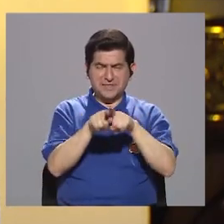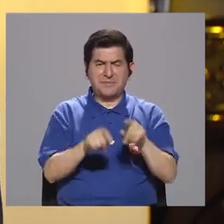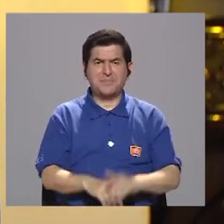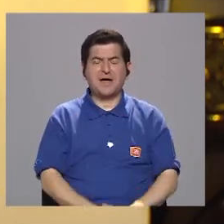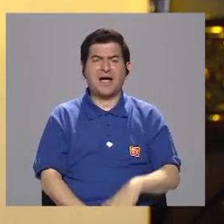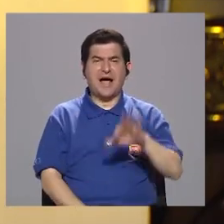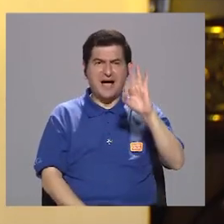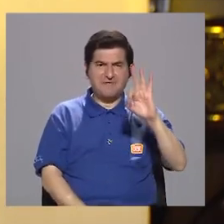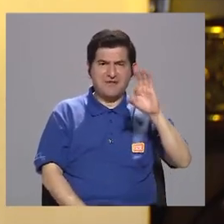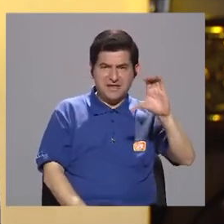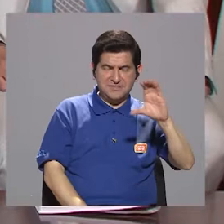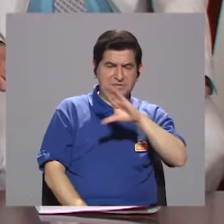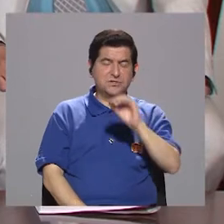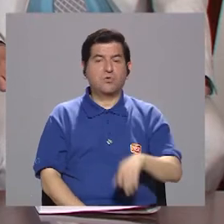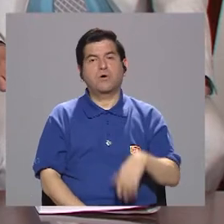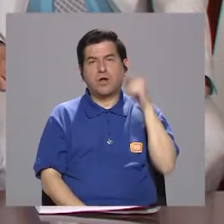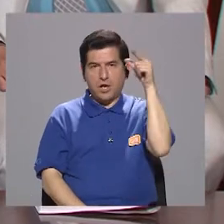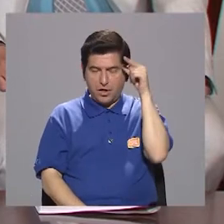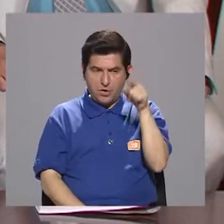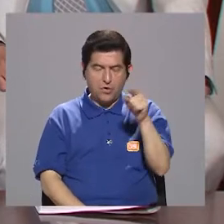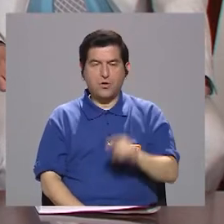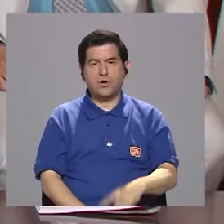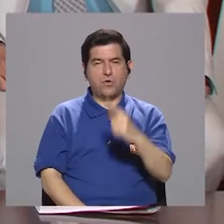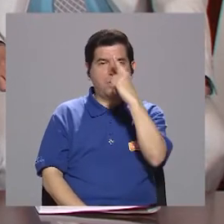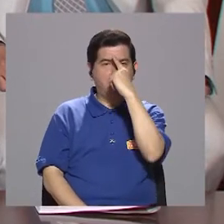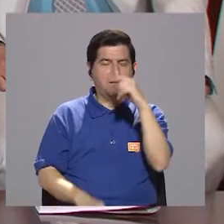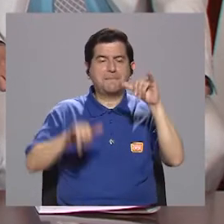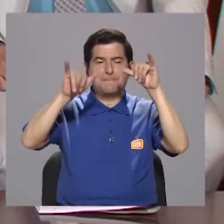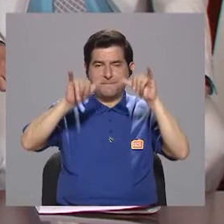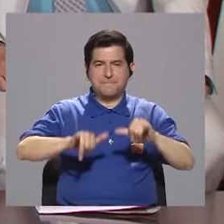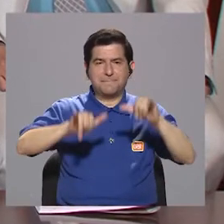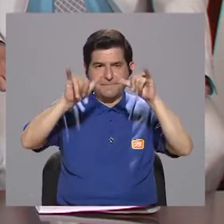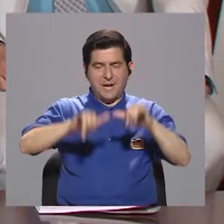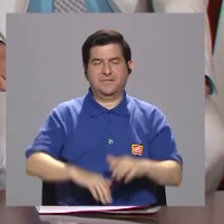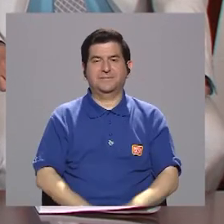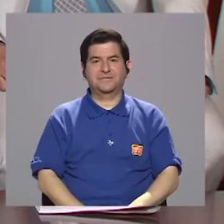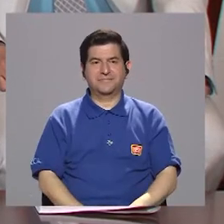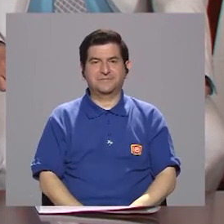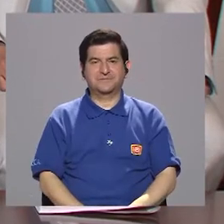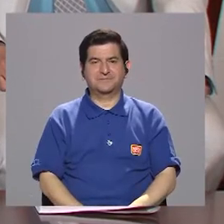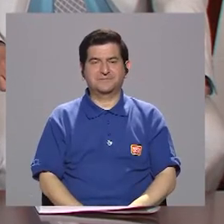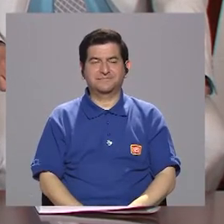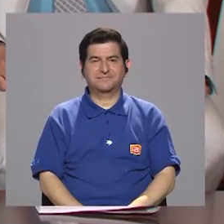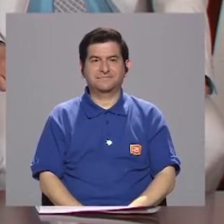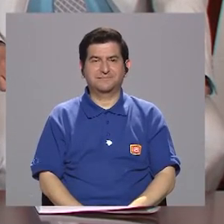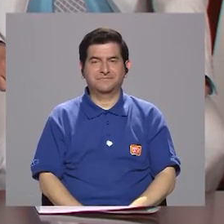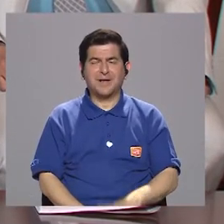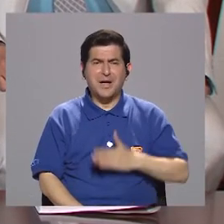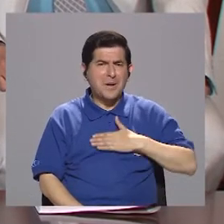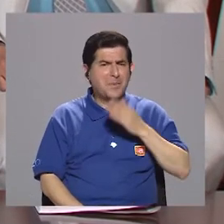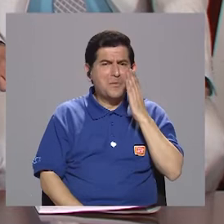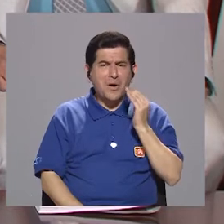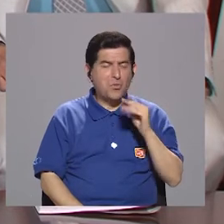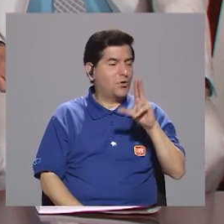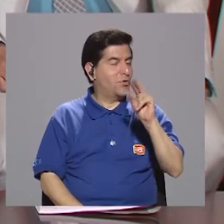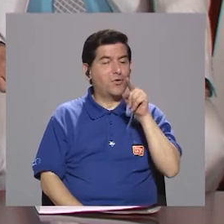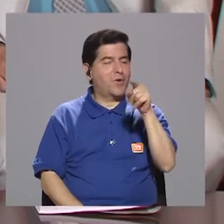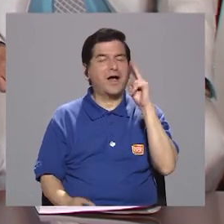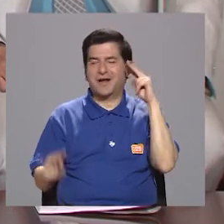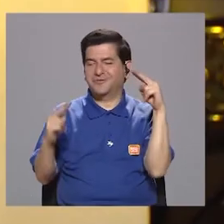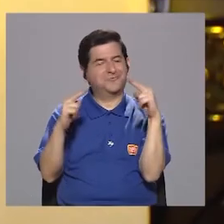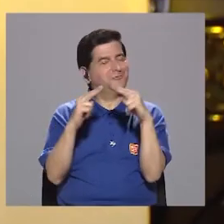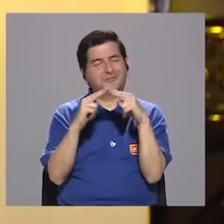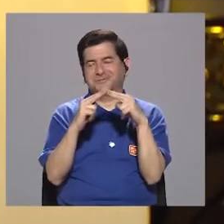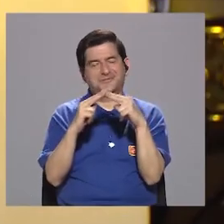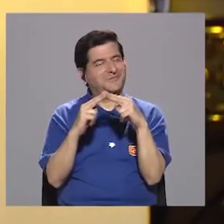condiciones y a Rafael Ángel, por supuesto, que mantiene... ¿Abuelo ese, no? Esa... a su abuelo no lo